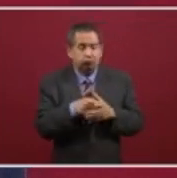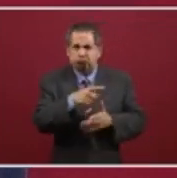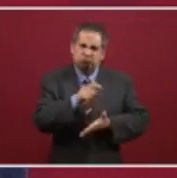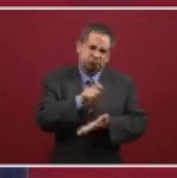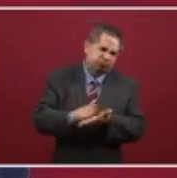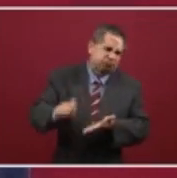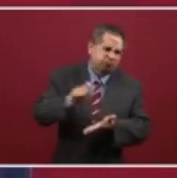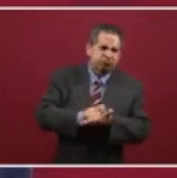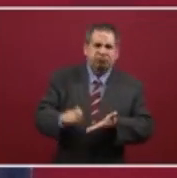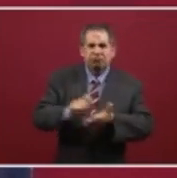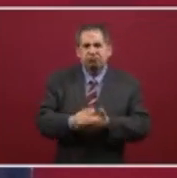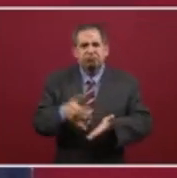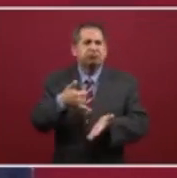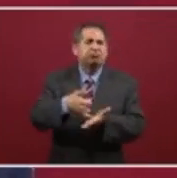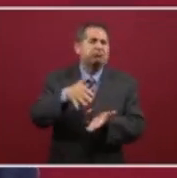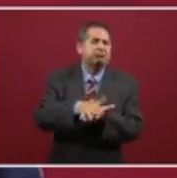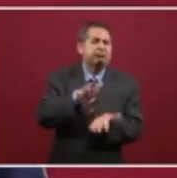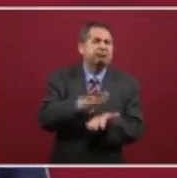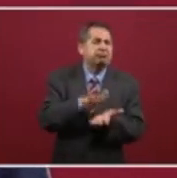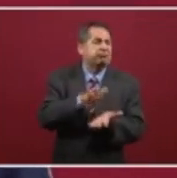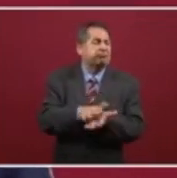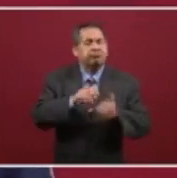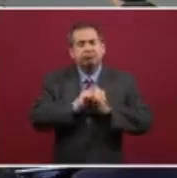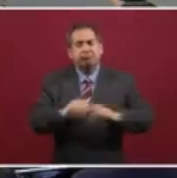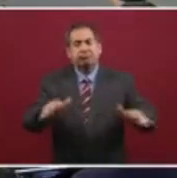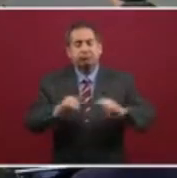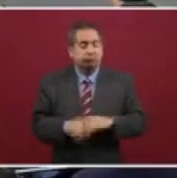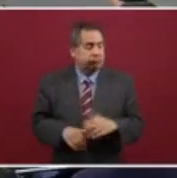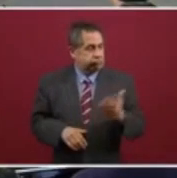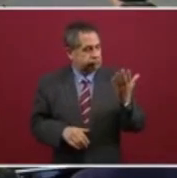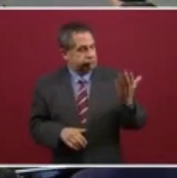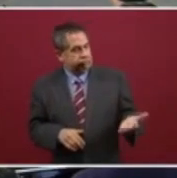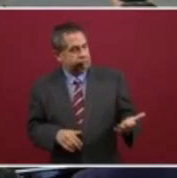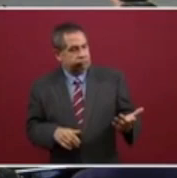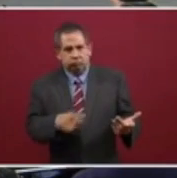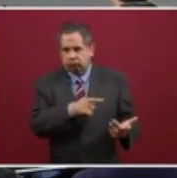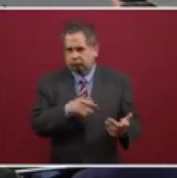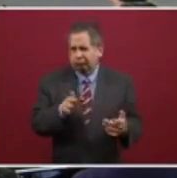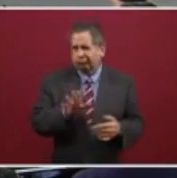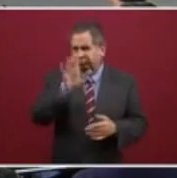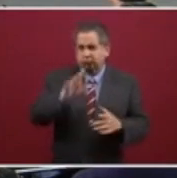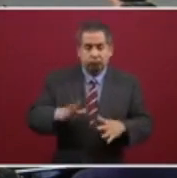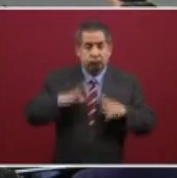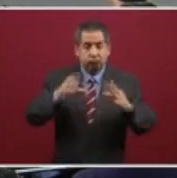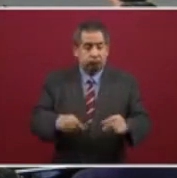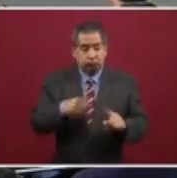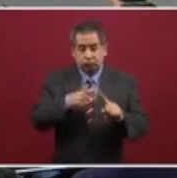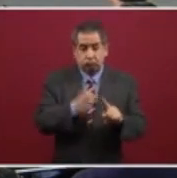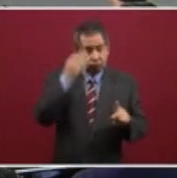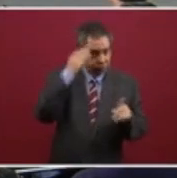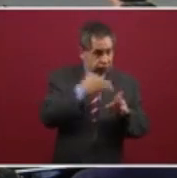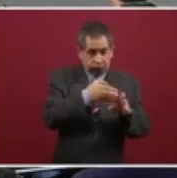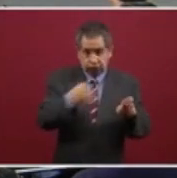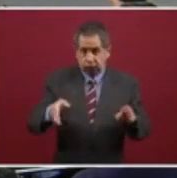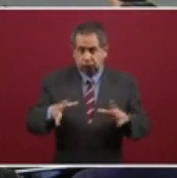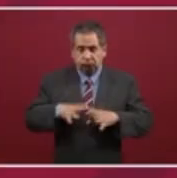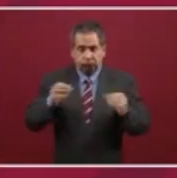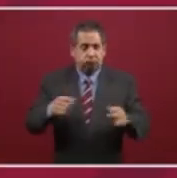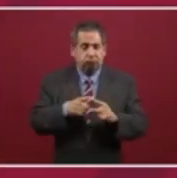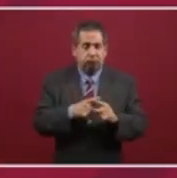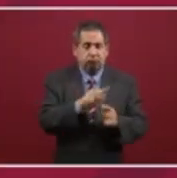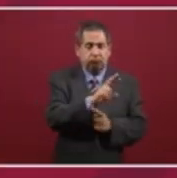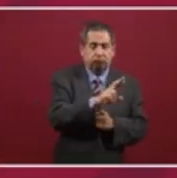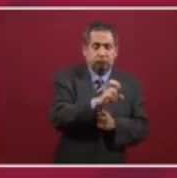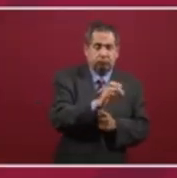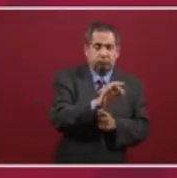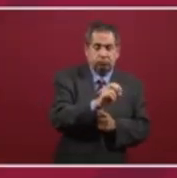escribiendo. Es como el decano del periodismo en todo un periodo, desde la Reforma a